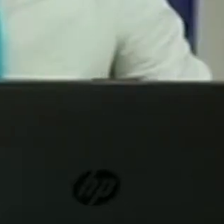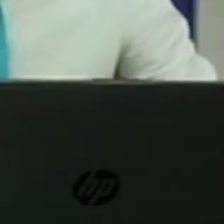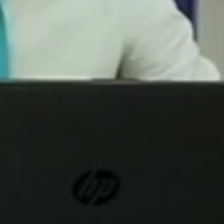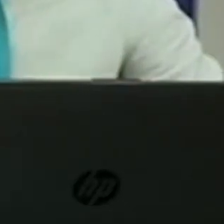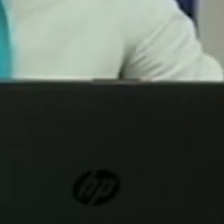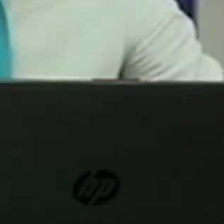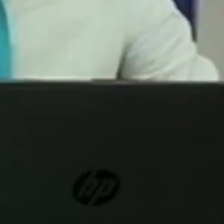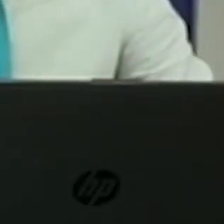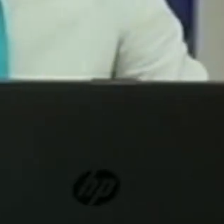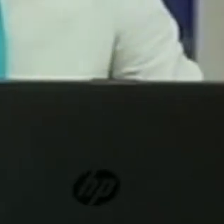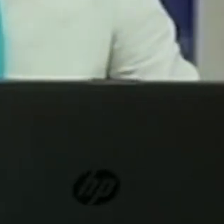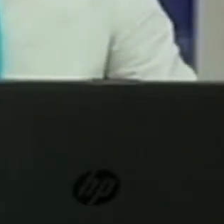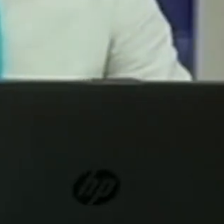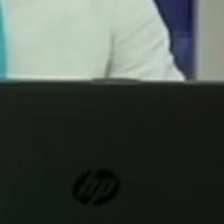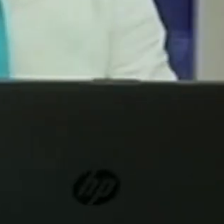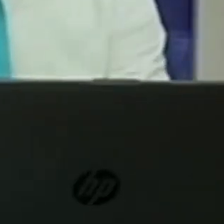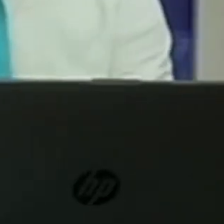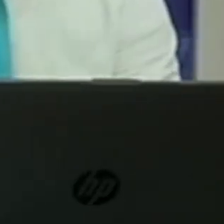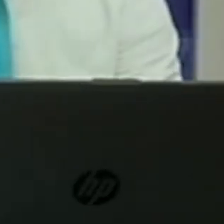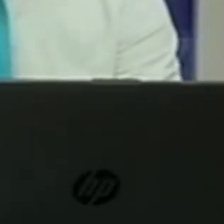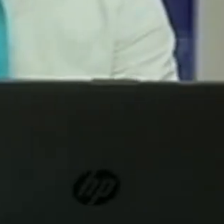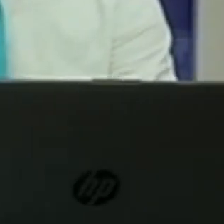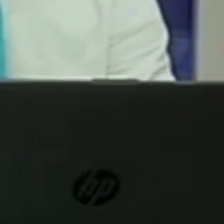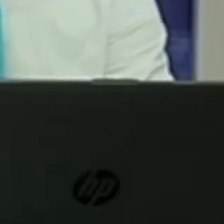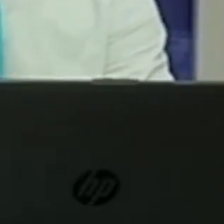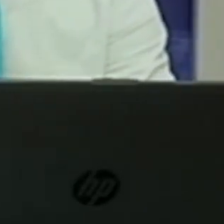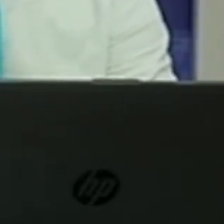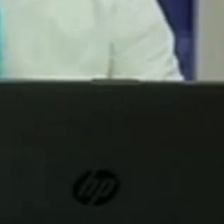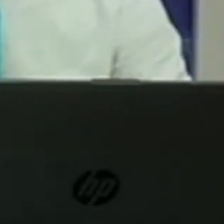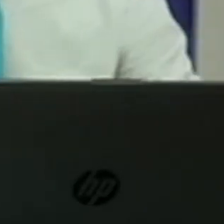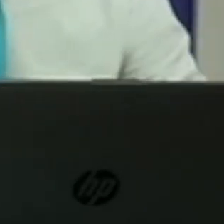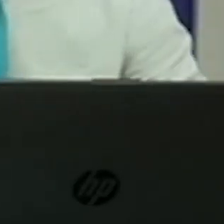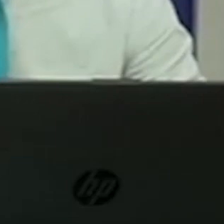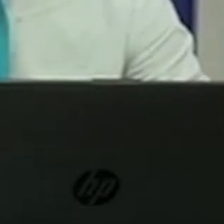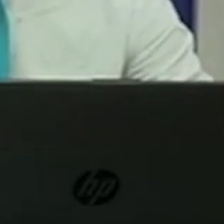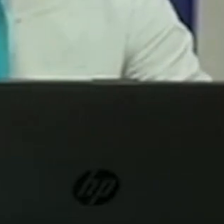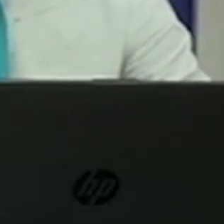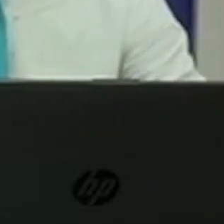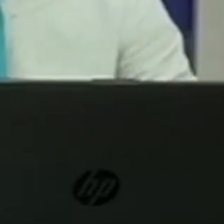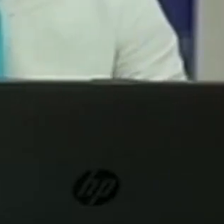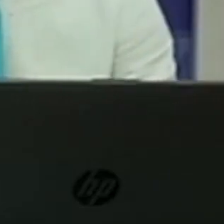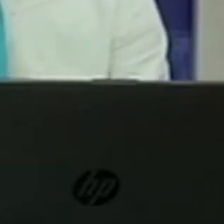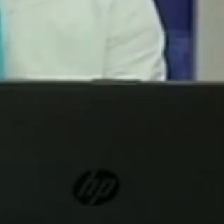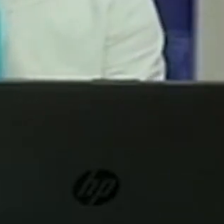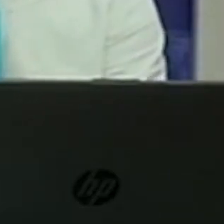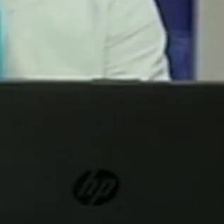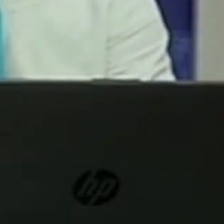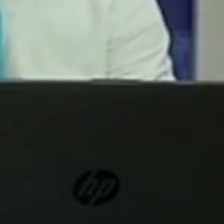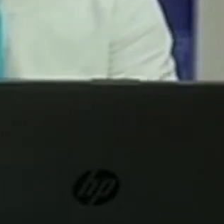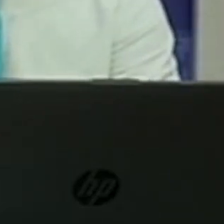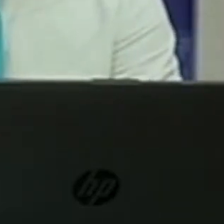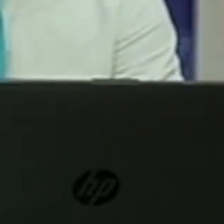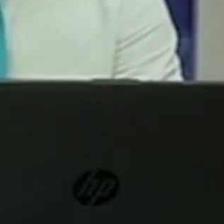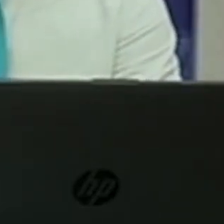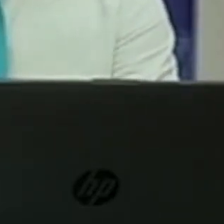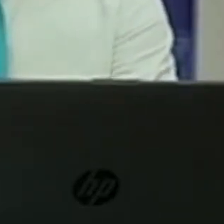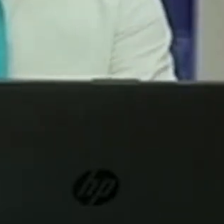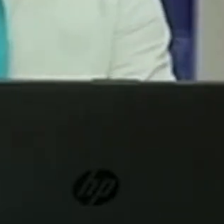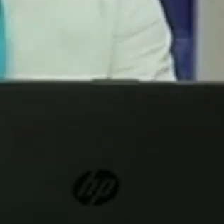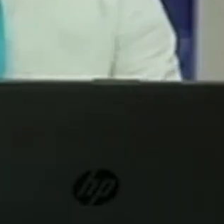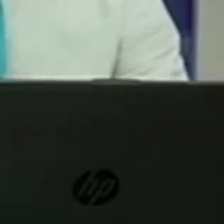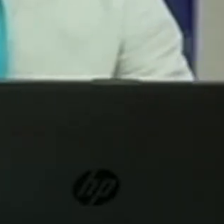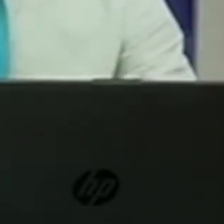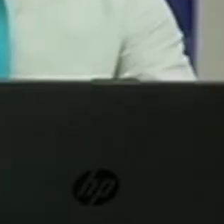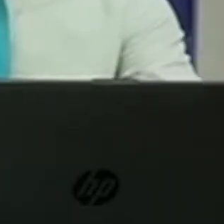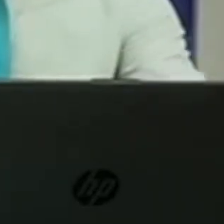Vamos a continuar con más información. El señor Michel Vargas aclaró a la opinión pública que la foto que circula en redes sociales indicando